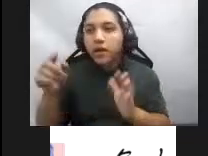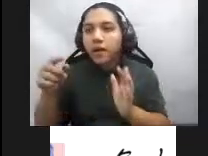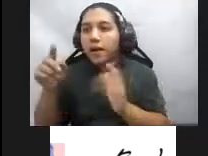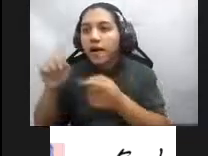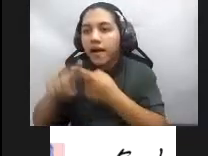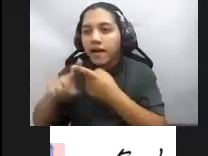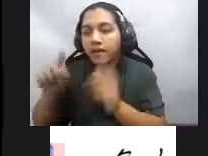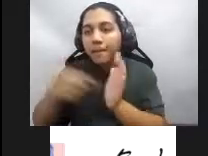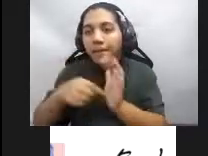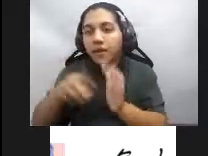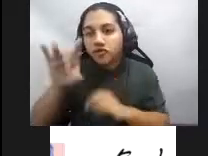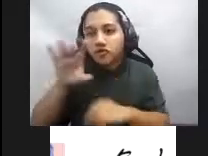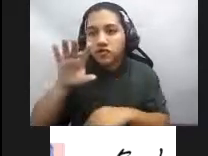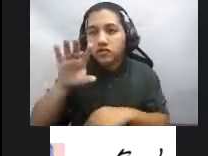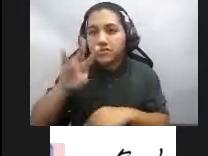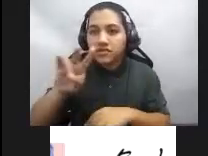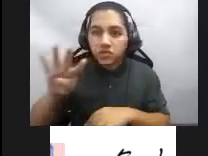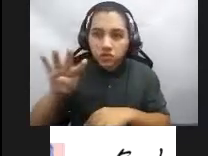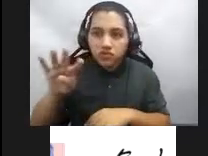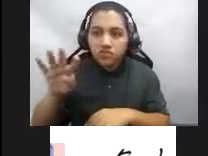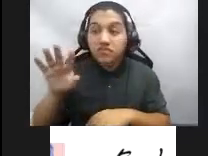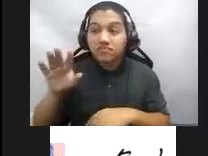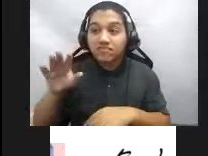1874, llegaron más de